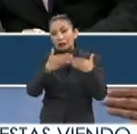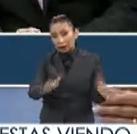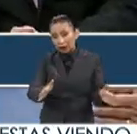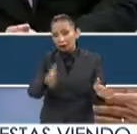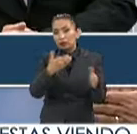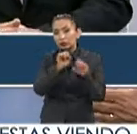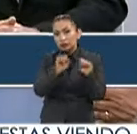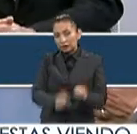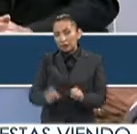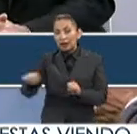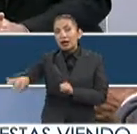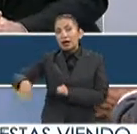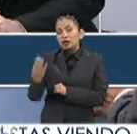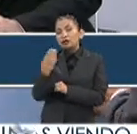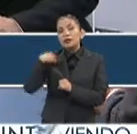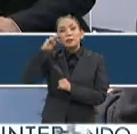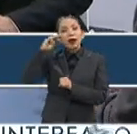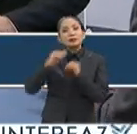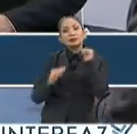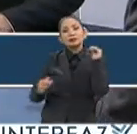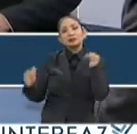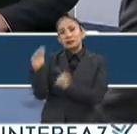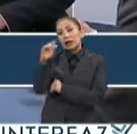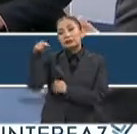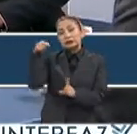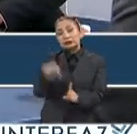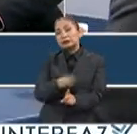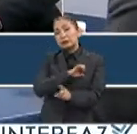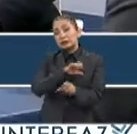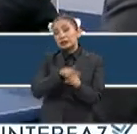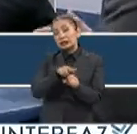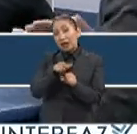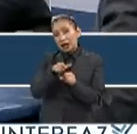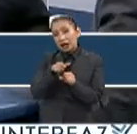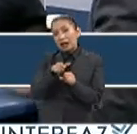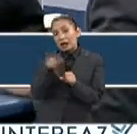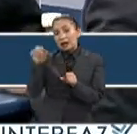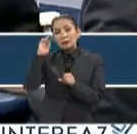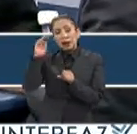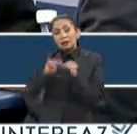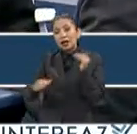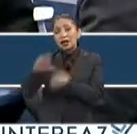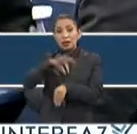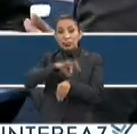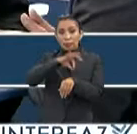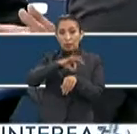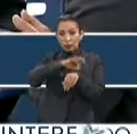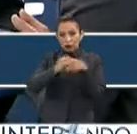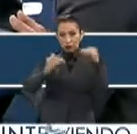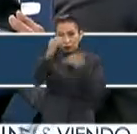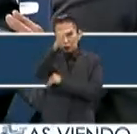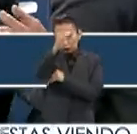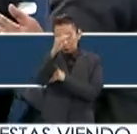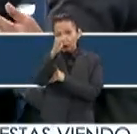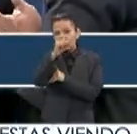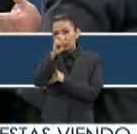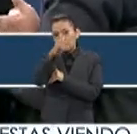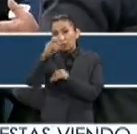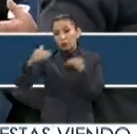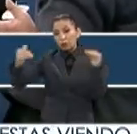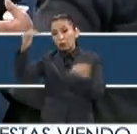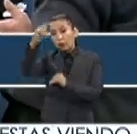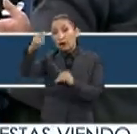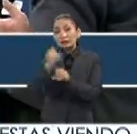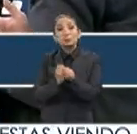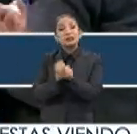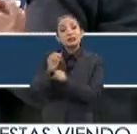hay 14 posgrados en especialidades y maestrías, y los doctorados de la UNAM, afortunadamente, son doctorados